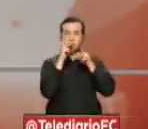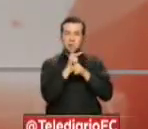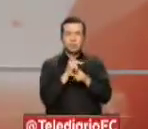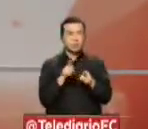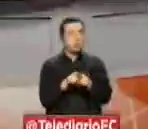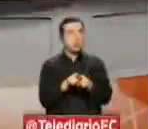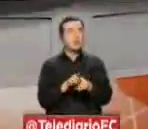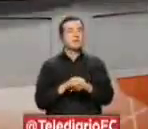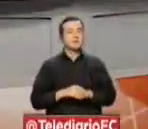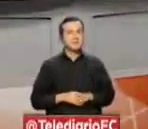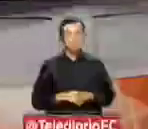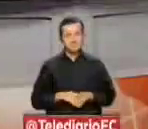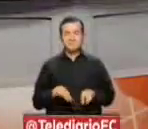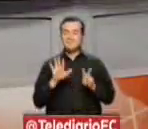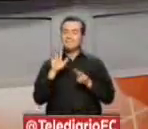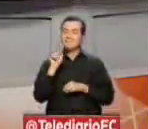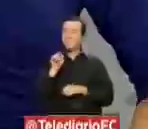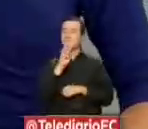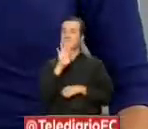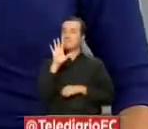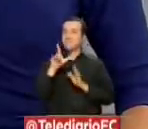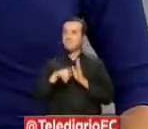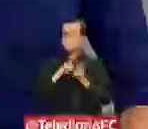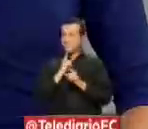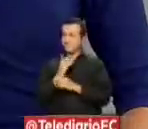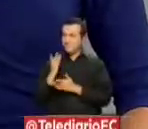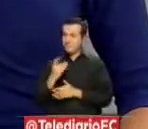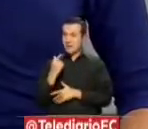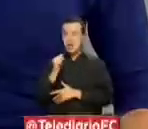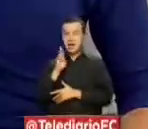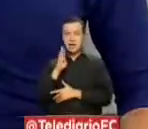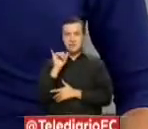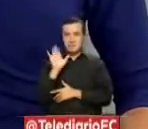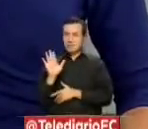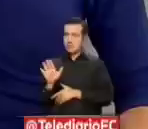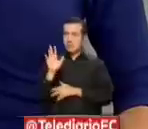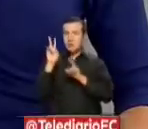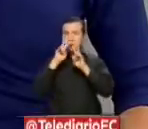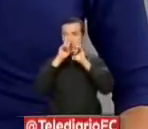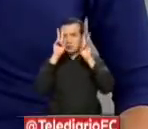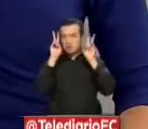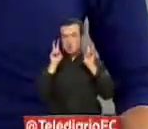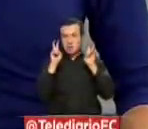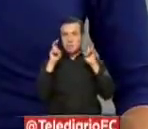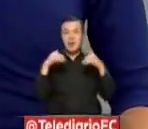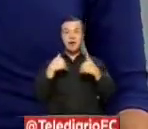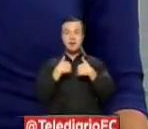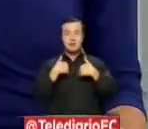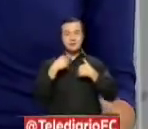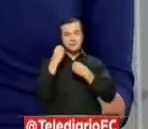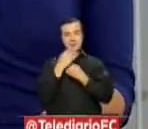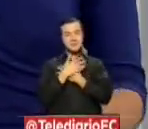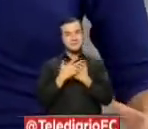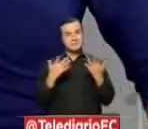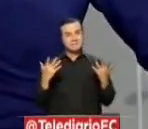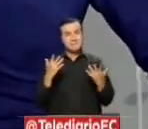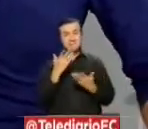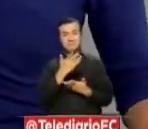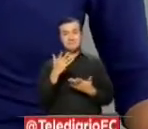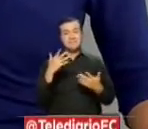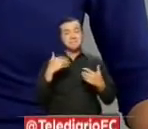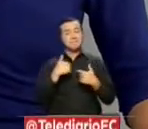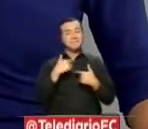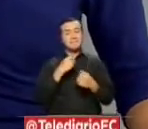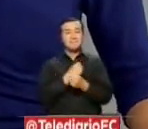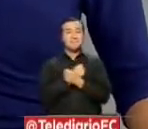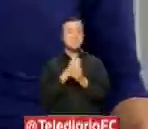cuidado. Perfecto. 7:45 nos acompañaba Gaby Quiroga en nuestro segmento A la Cola, hablando de las mascotas, de esos seres que usted quiere tanto